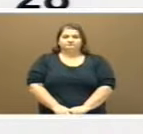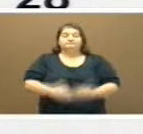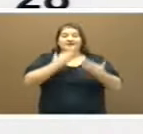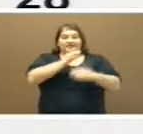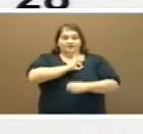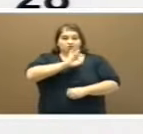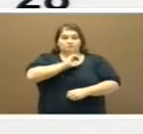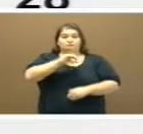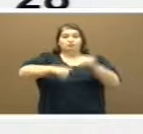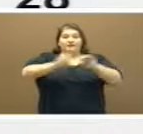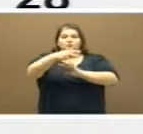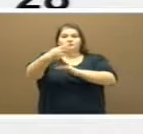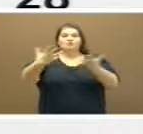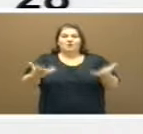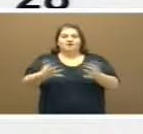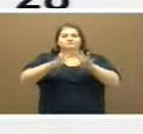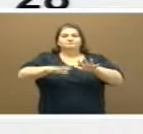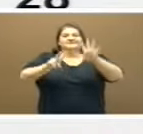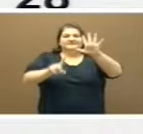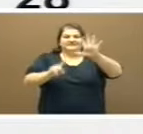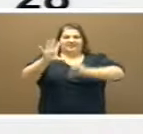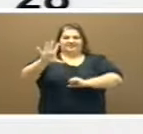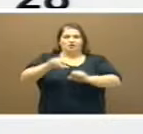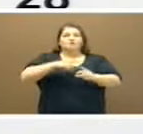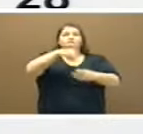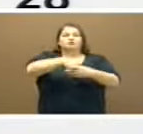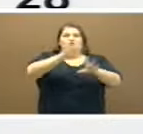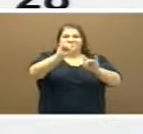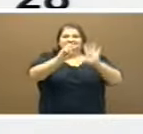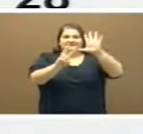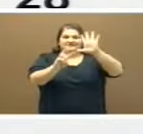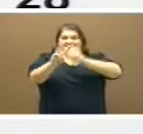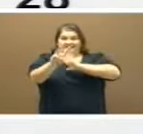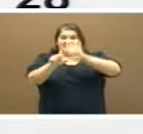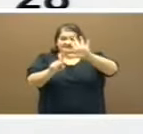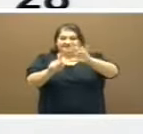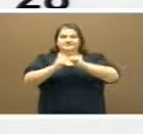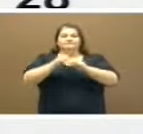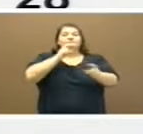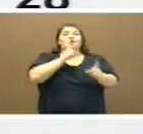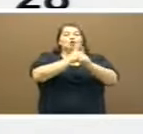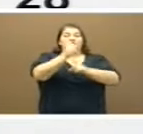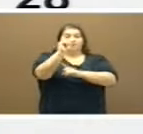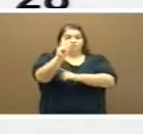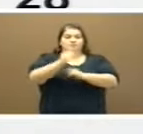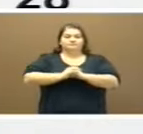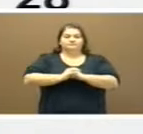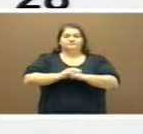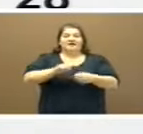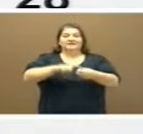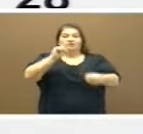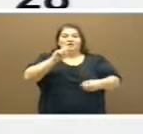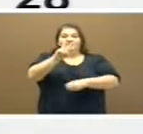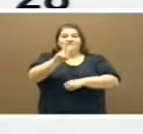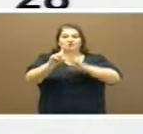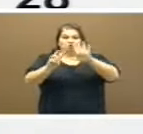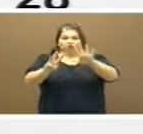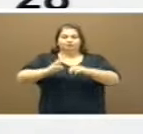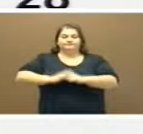Gracias, señorías. El resultado de la votación es el siguiente. Presentes 65, votos a favor 36, votos en contra 1, abstenciones